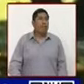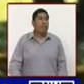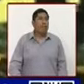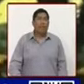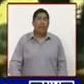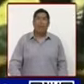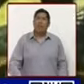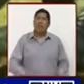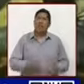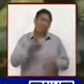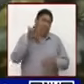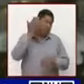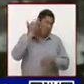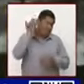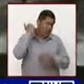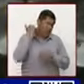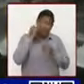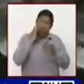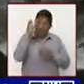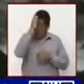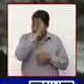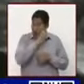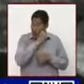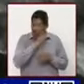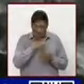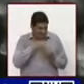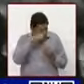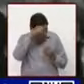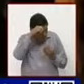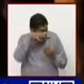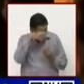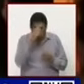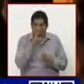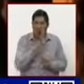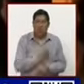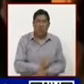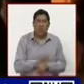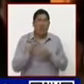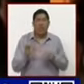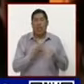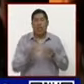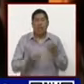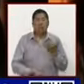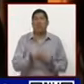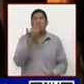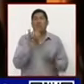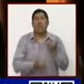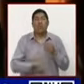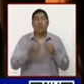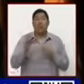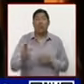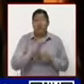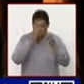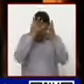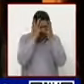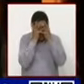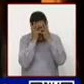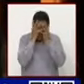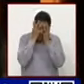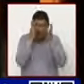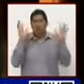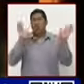En la Edad Media, Halloween en Europa se llenó de rituales y costumbres como la realización de hogueras y el uso de disfraces